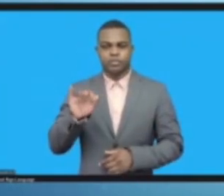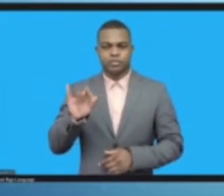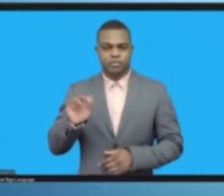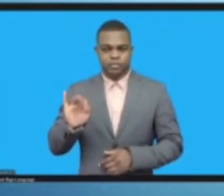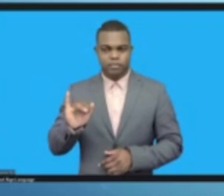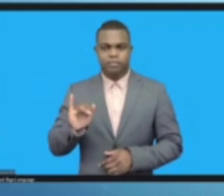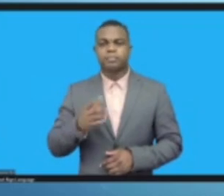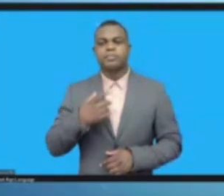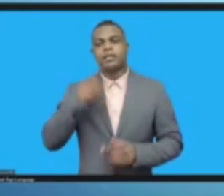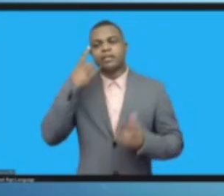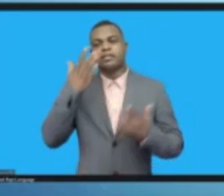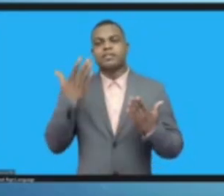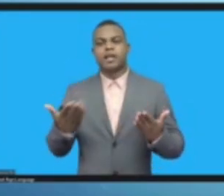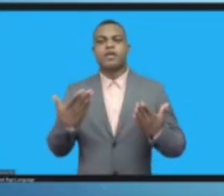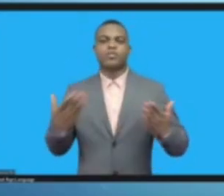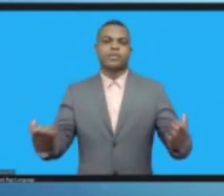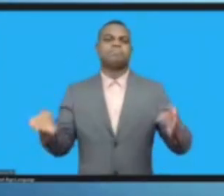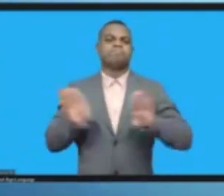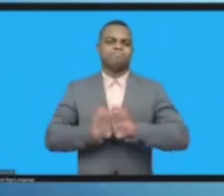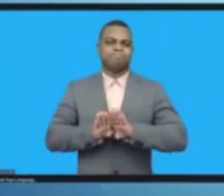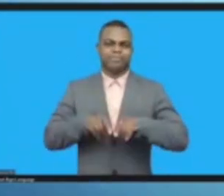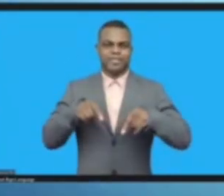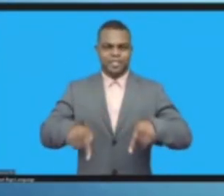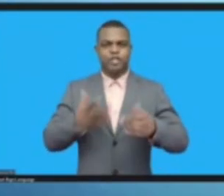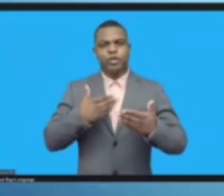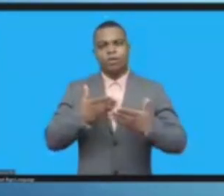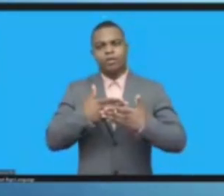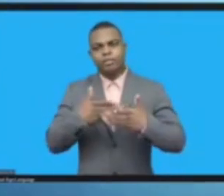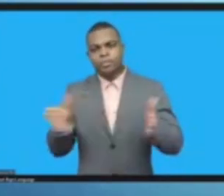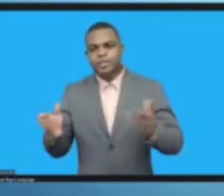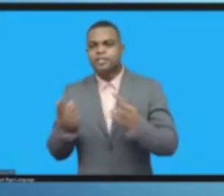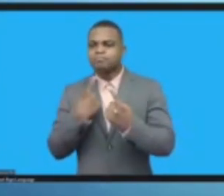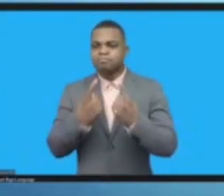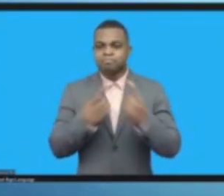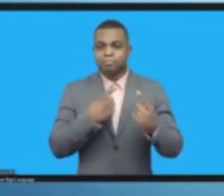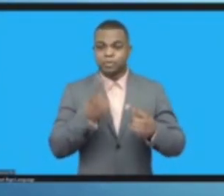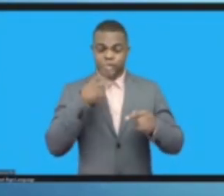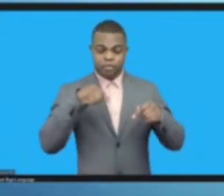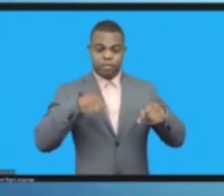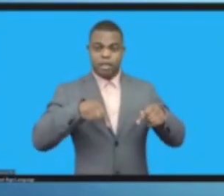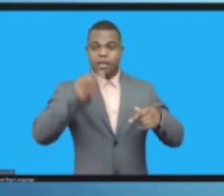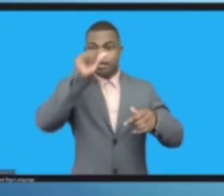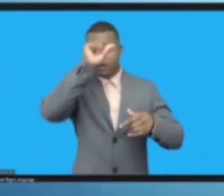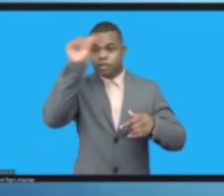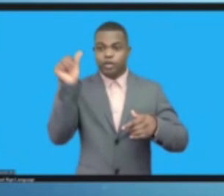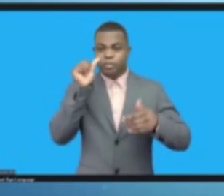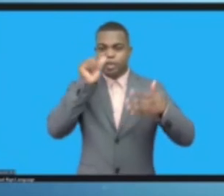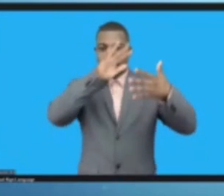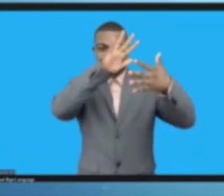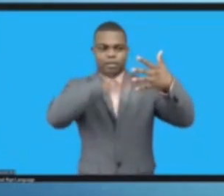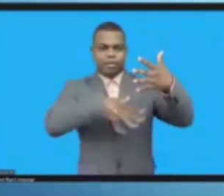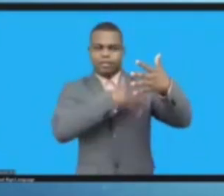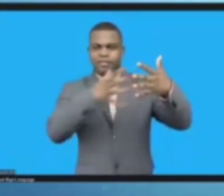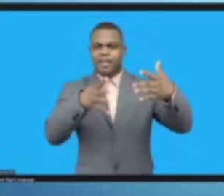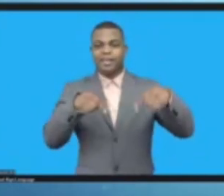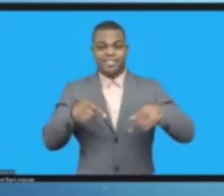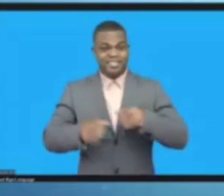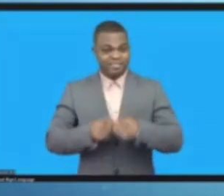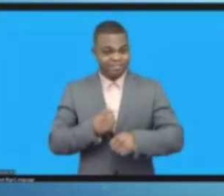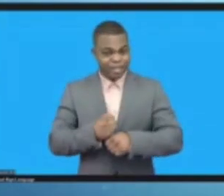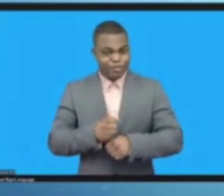apertura son las 20:15 la hora local nosotros estamos